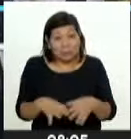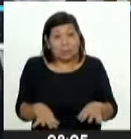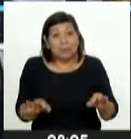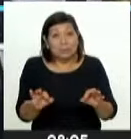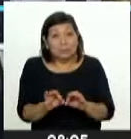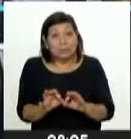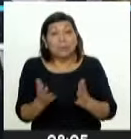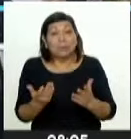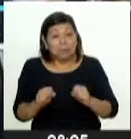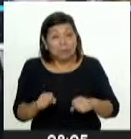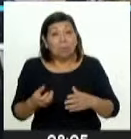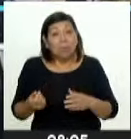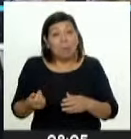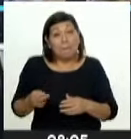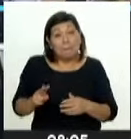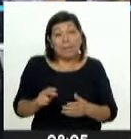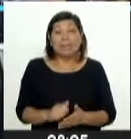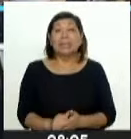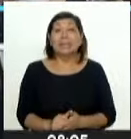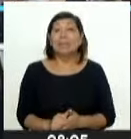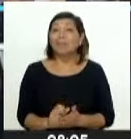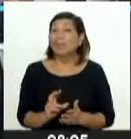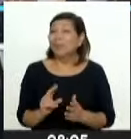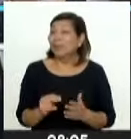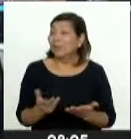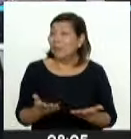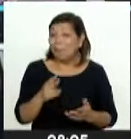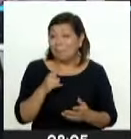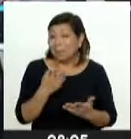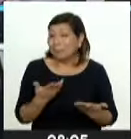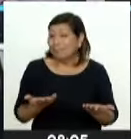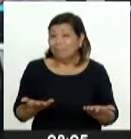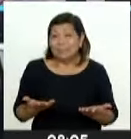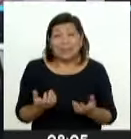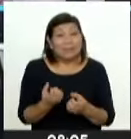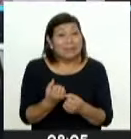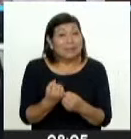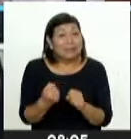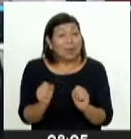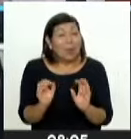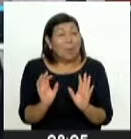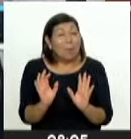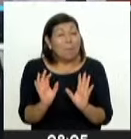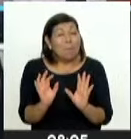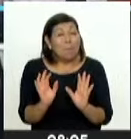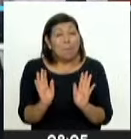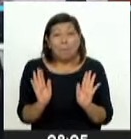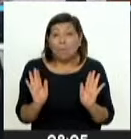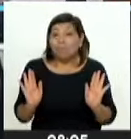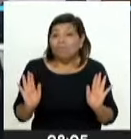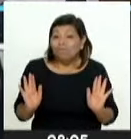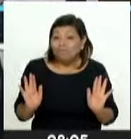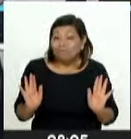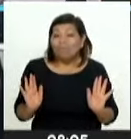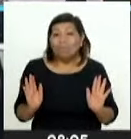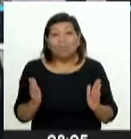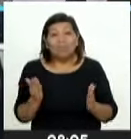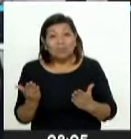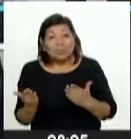que el banco tenga que subir la tasa, lo cual no ha pasado en el Perú. Entonces, salvo casos muy, muy, muy,